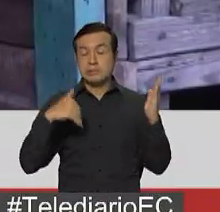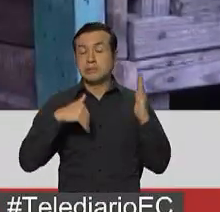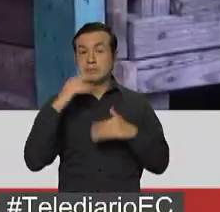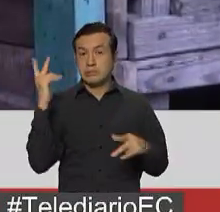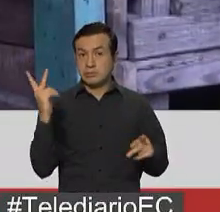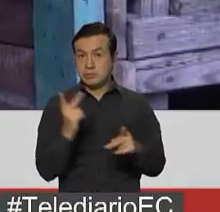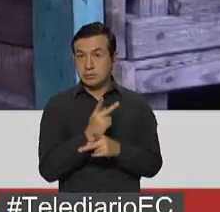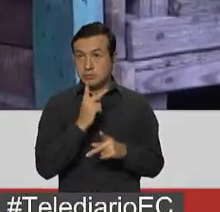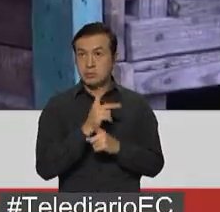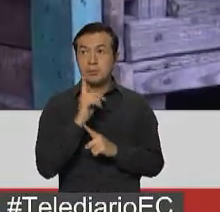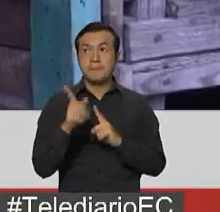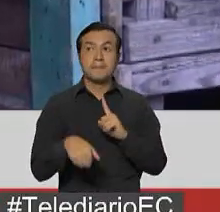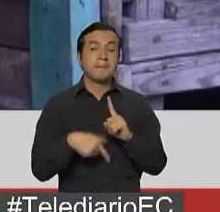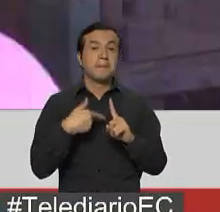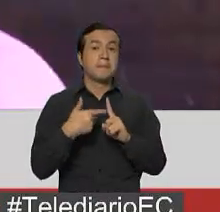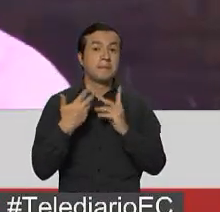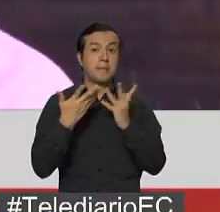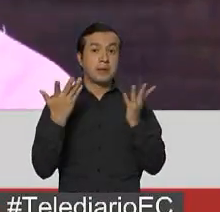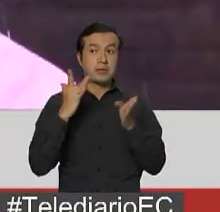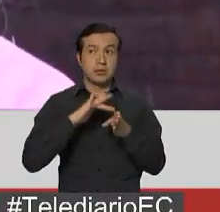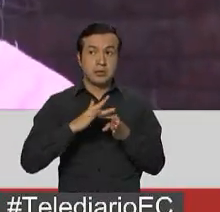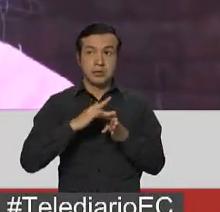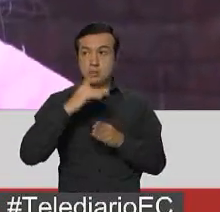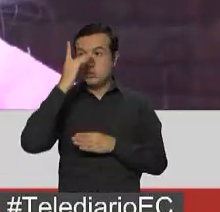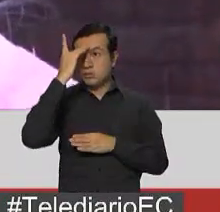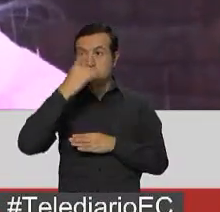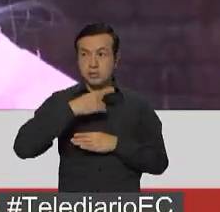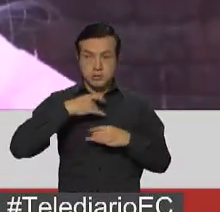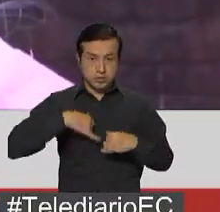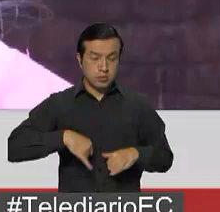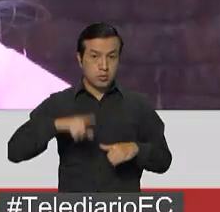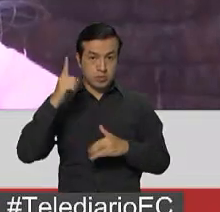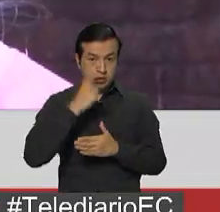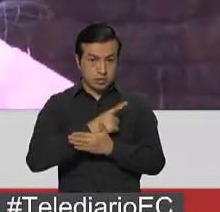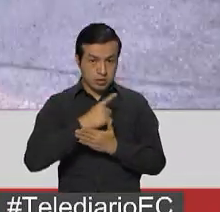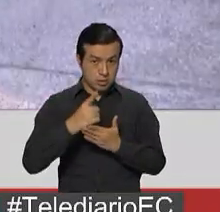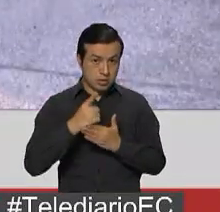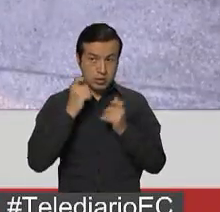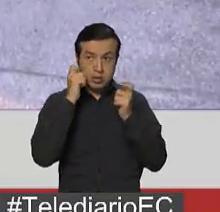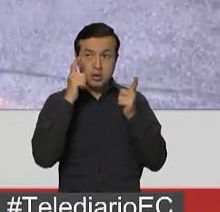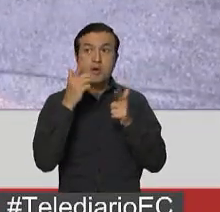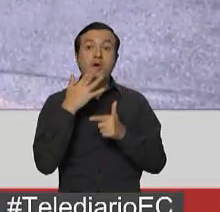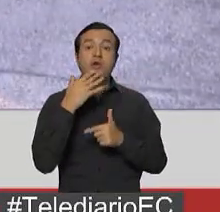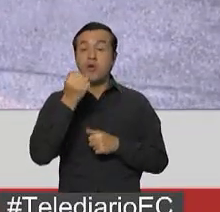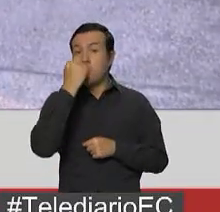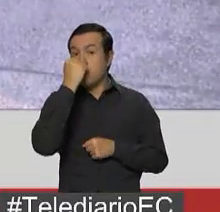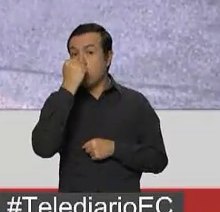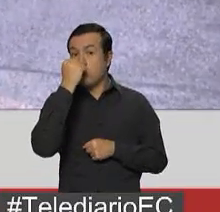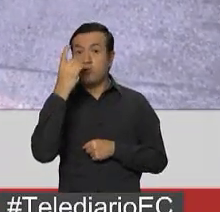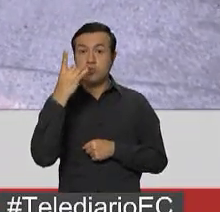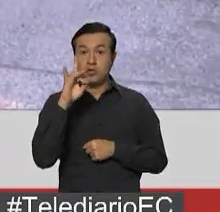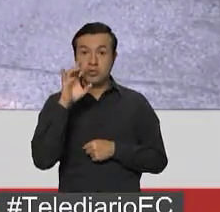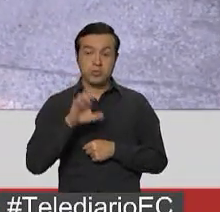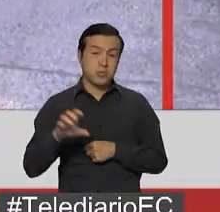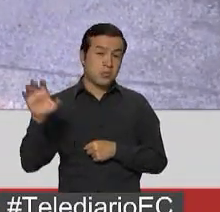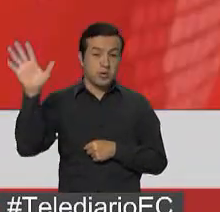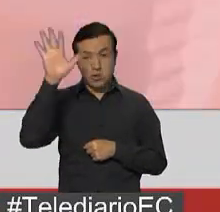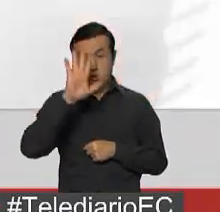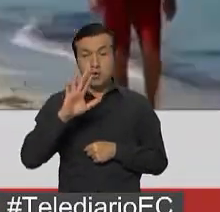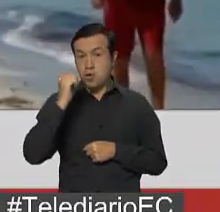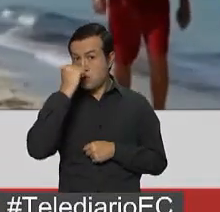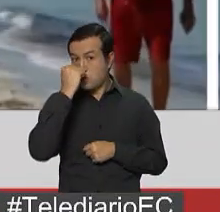alto además del sistema nacional de riesgos decidió mantener por una semana más la alerta roja en los 18 departamentos